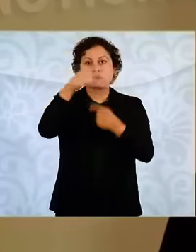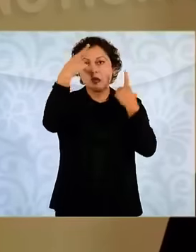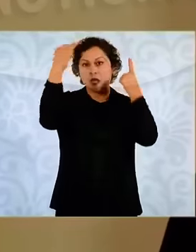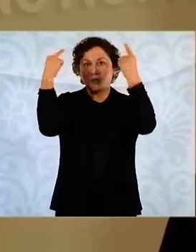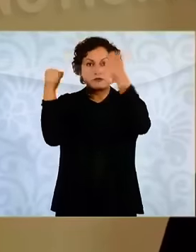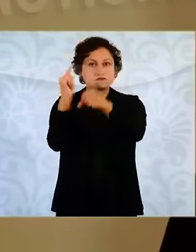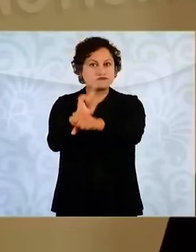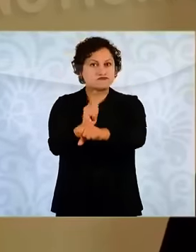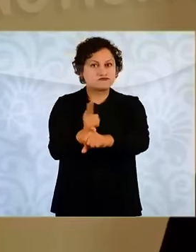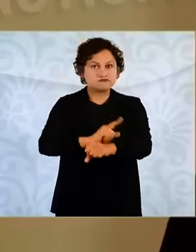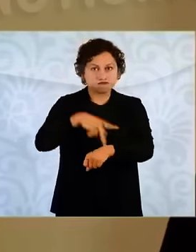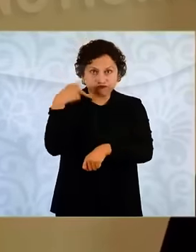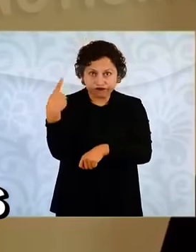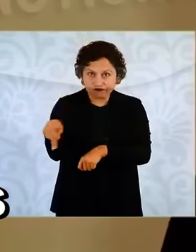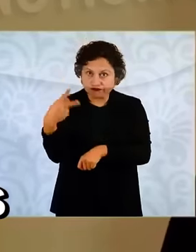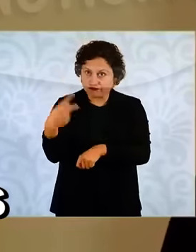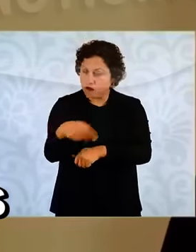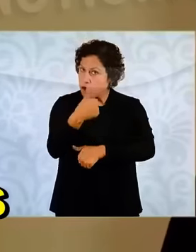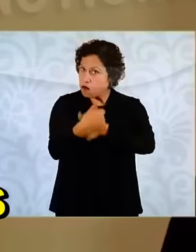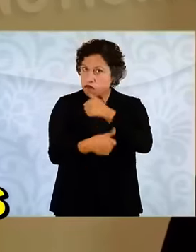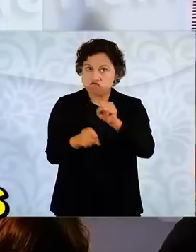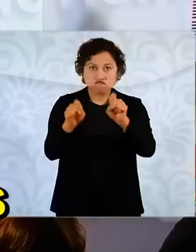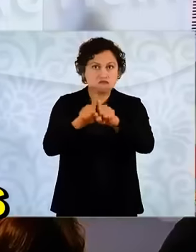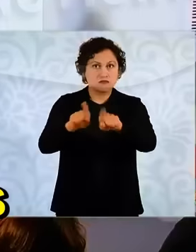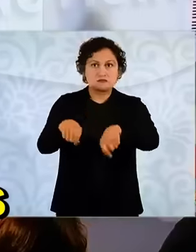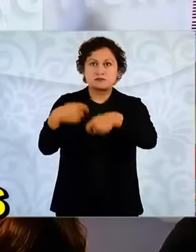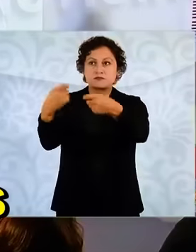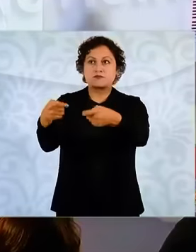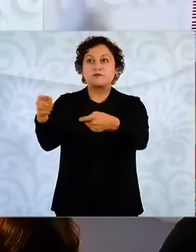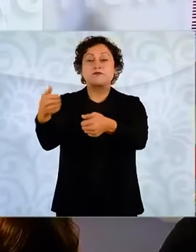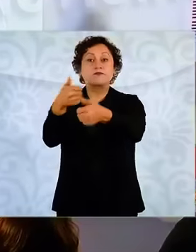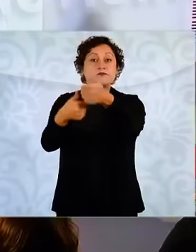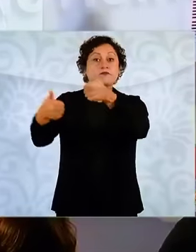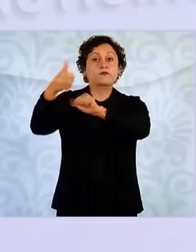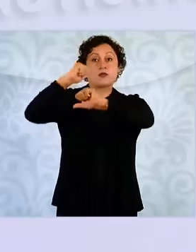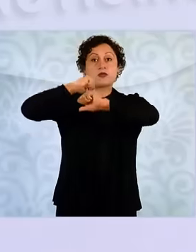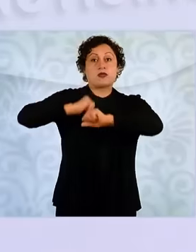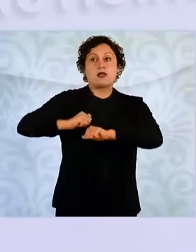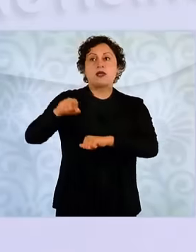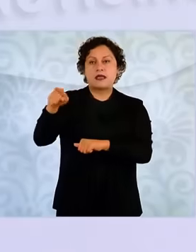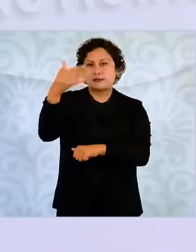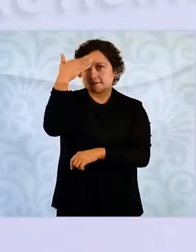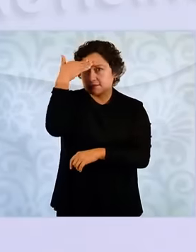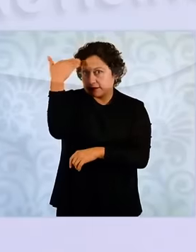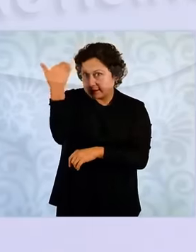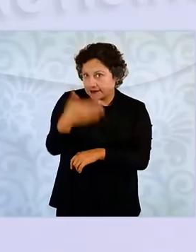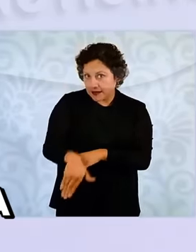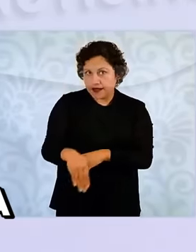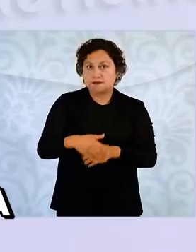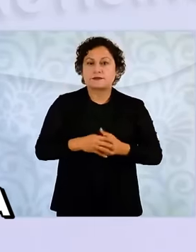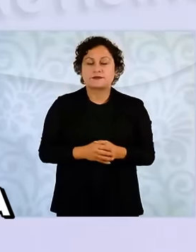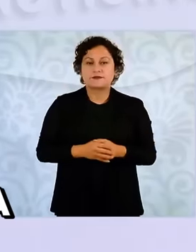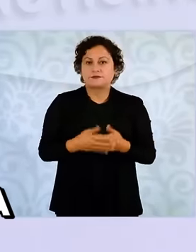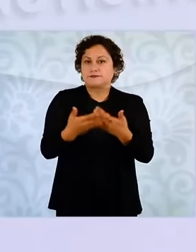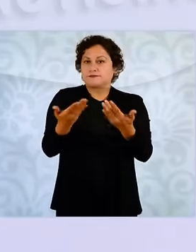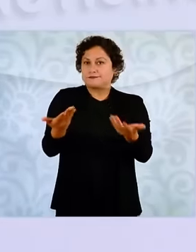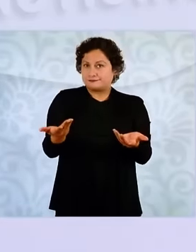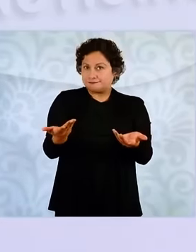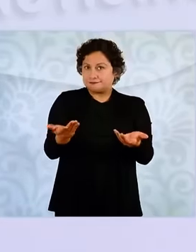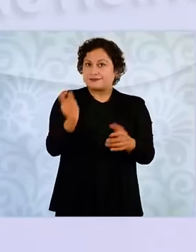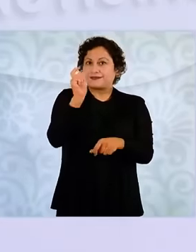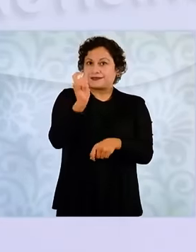Los mandos son oficiales que están capacitados para ello. Es decir, se está consolidando